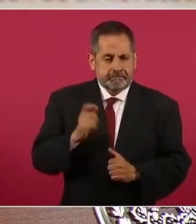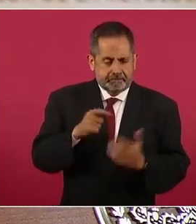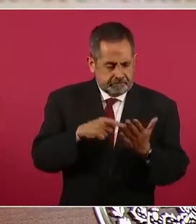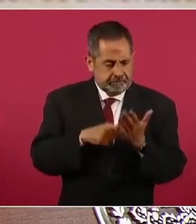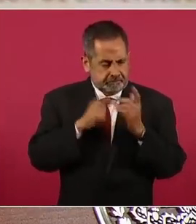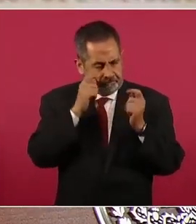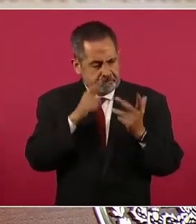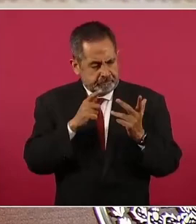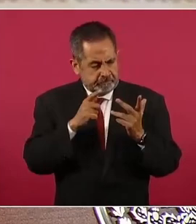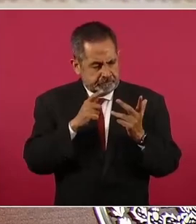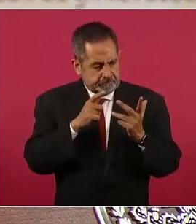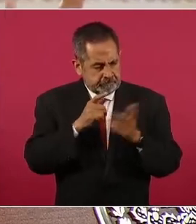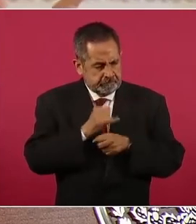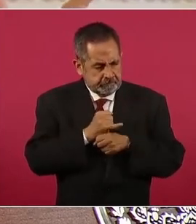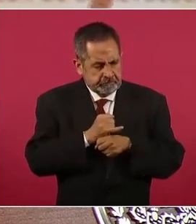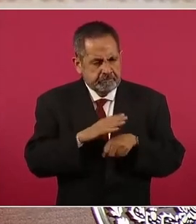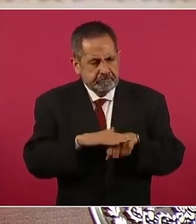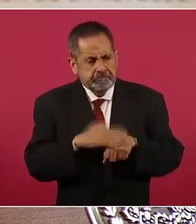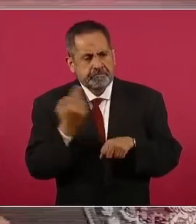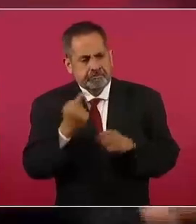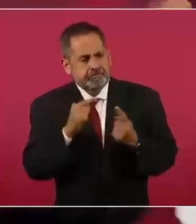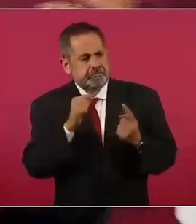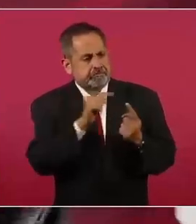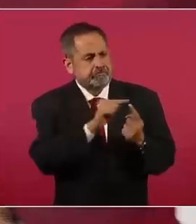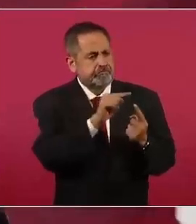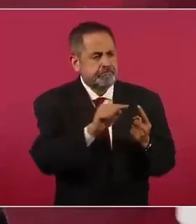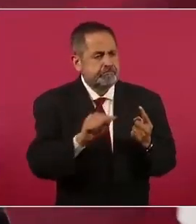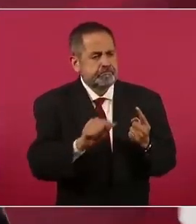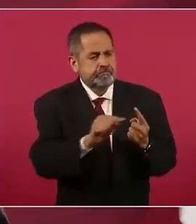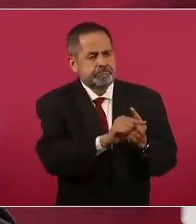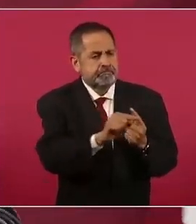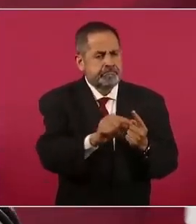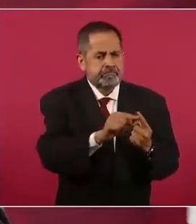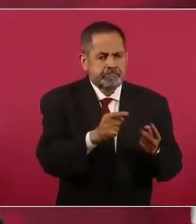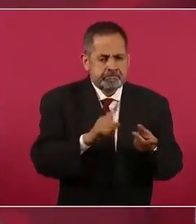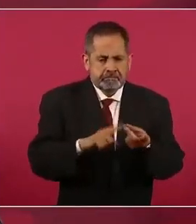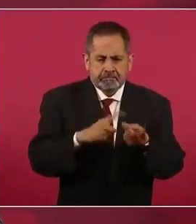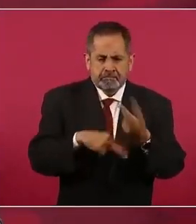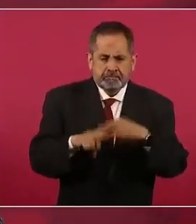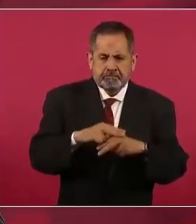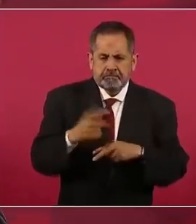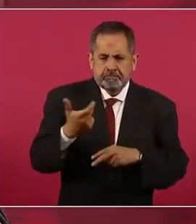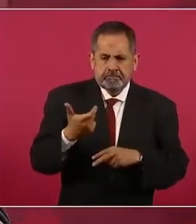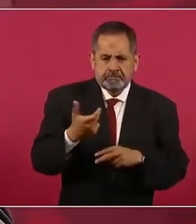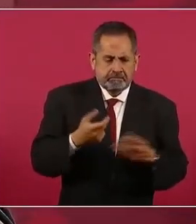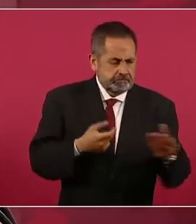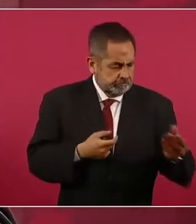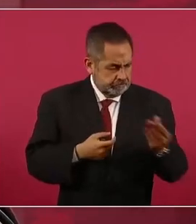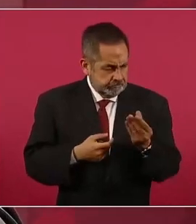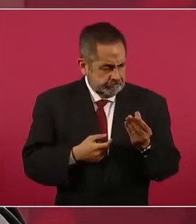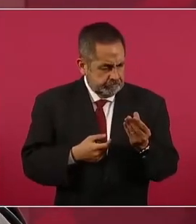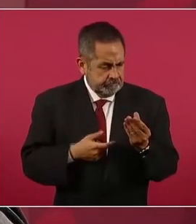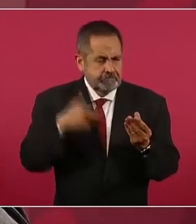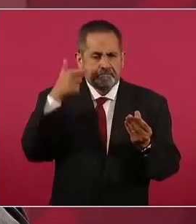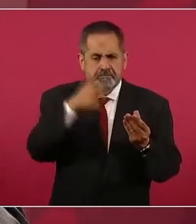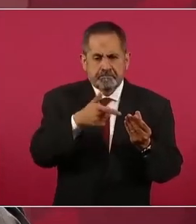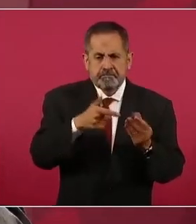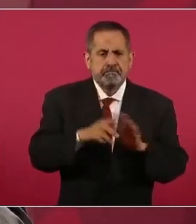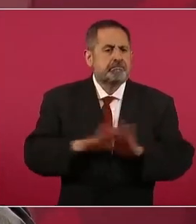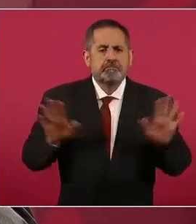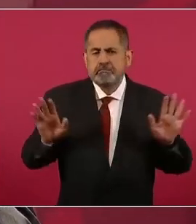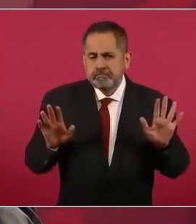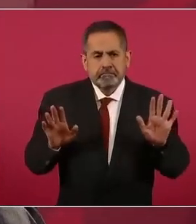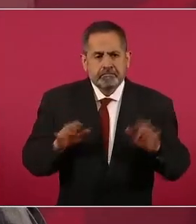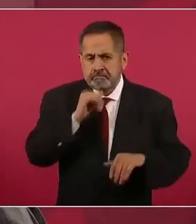requirió de una investigación sobre el origen de ese dinero, pero eso